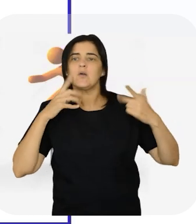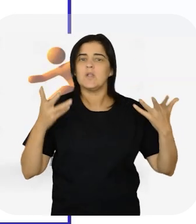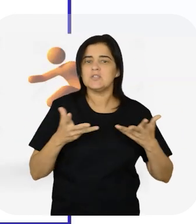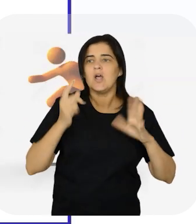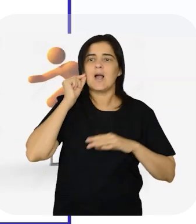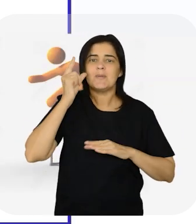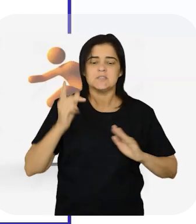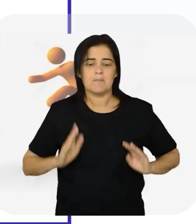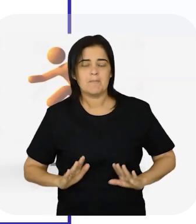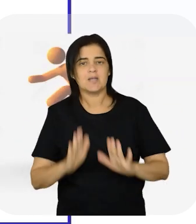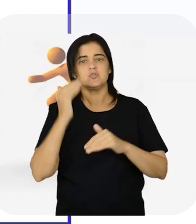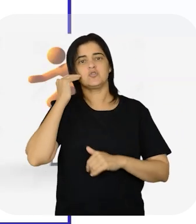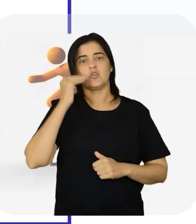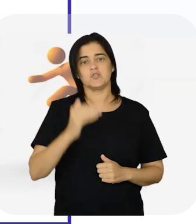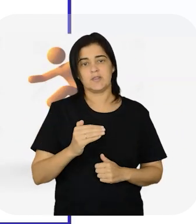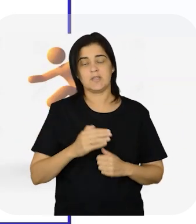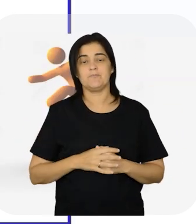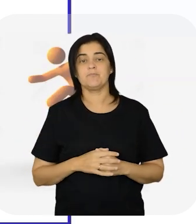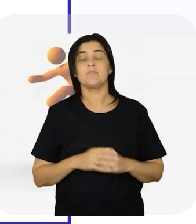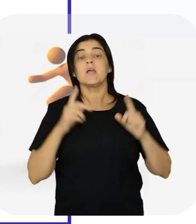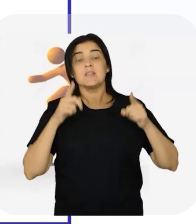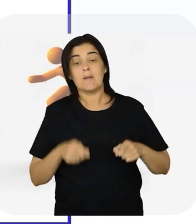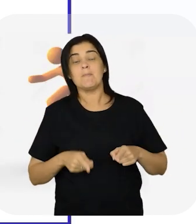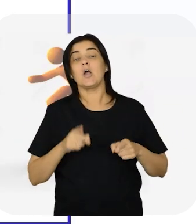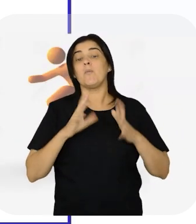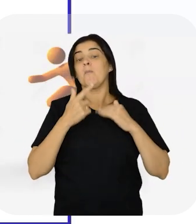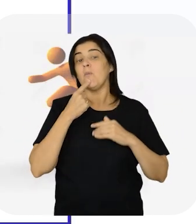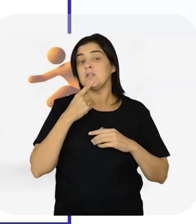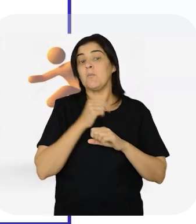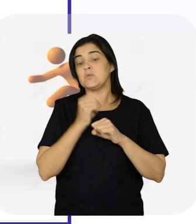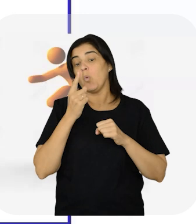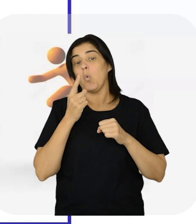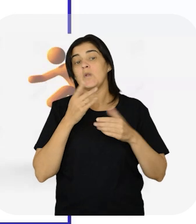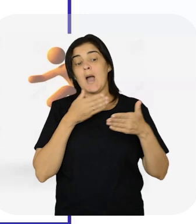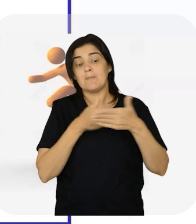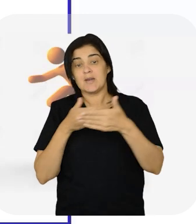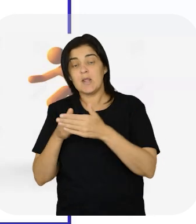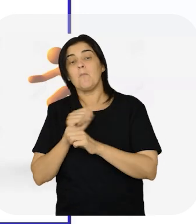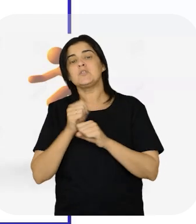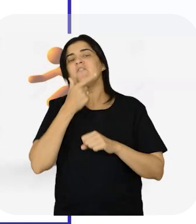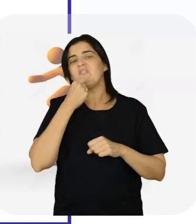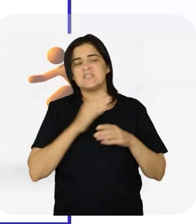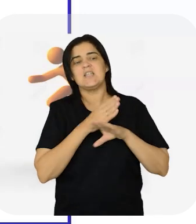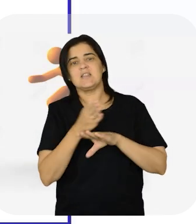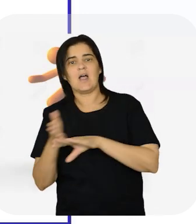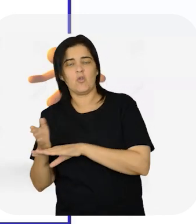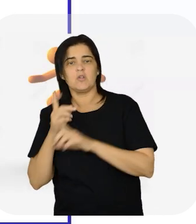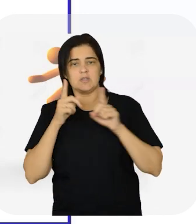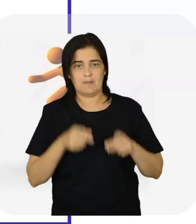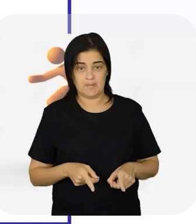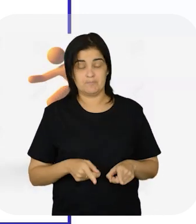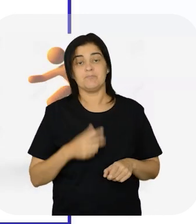la capacitación docente. Así como a nivel político puede ser una barrera, también puede ser un facilitador,